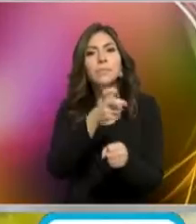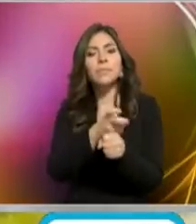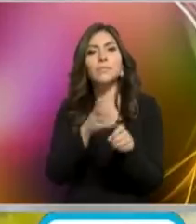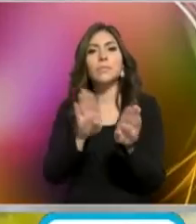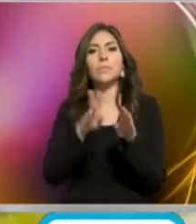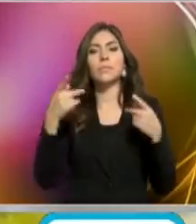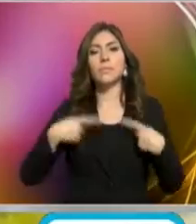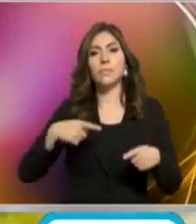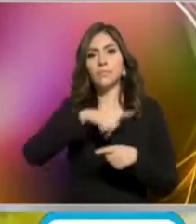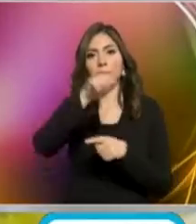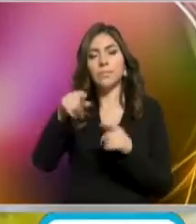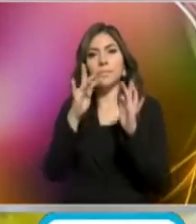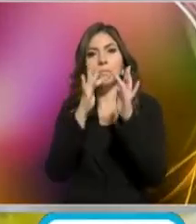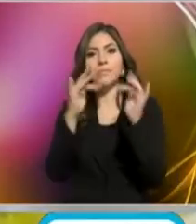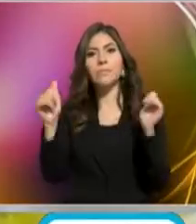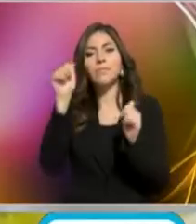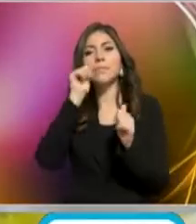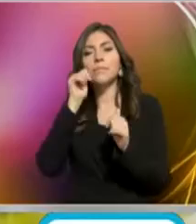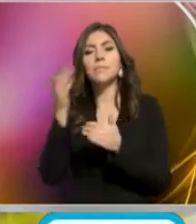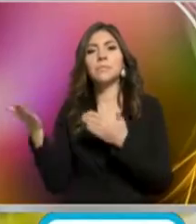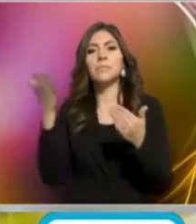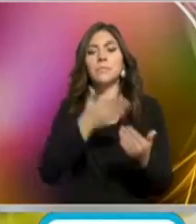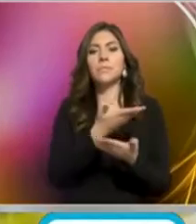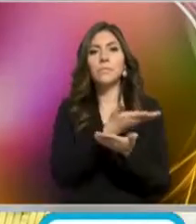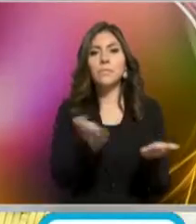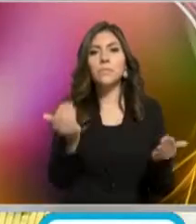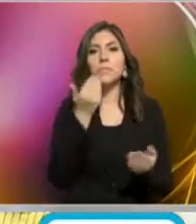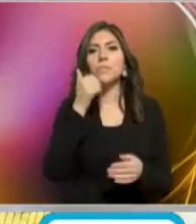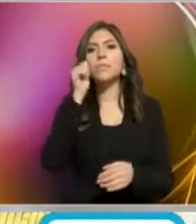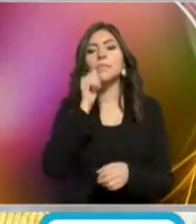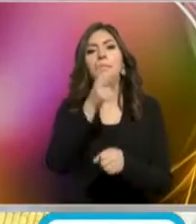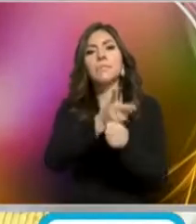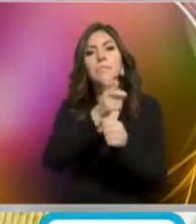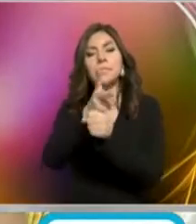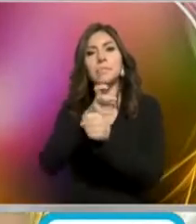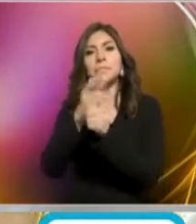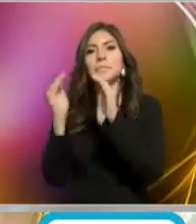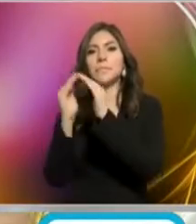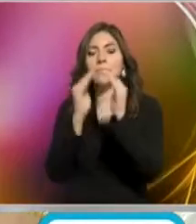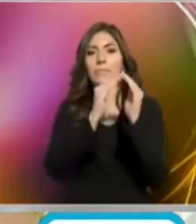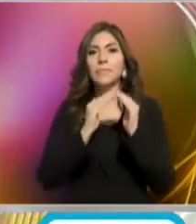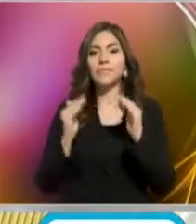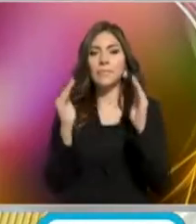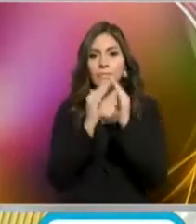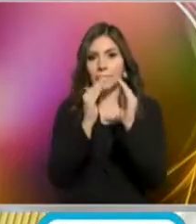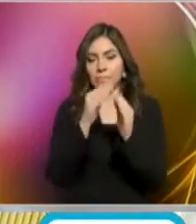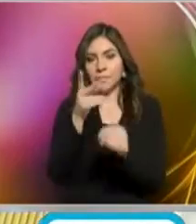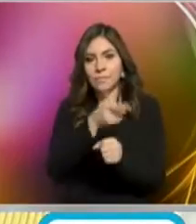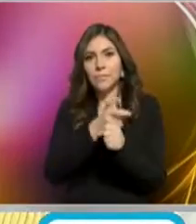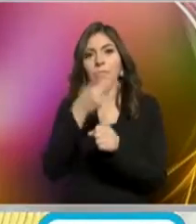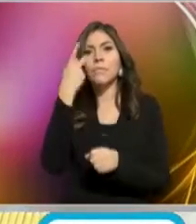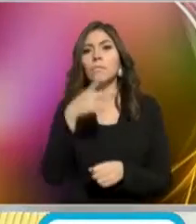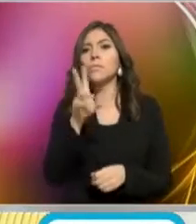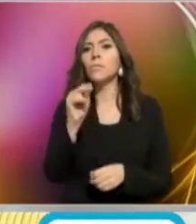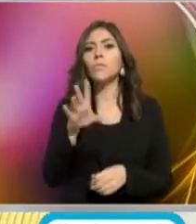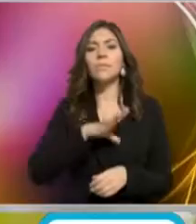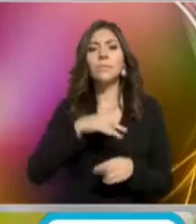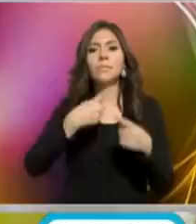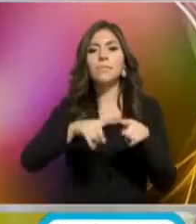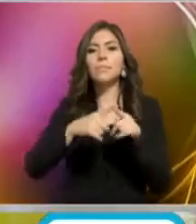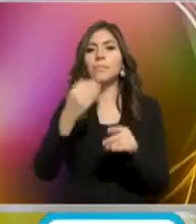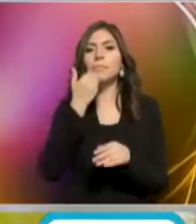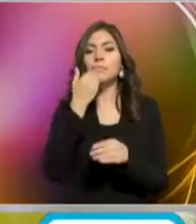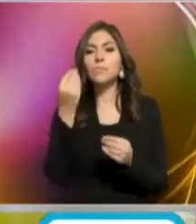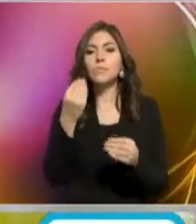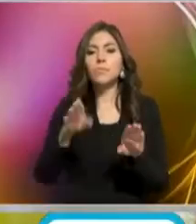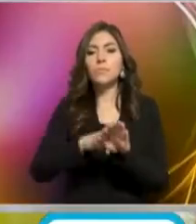pues los franceses son buenos anfitriones Sí. y pues no dejaban de invitar a sus amigos a sus casas, pero no había ingredientes suficientes para cocinarles